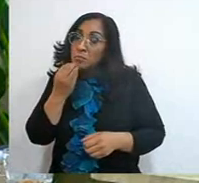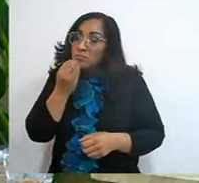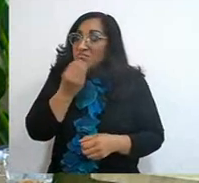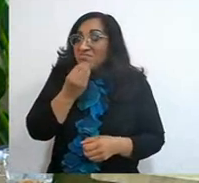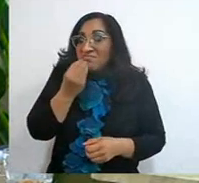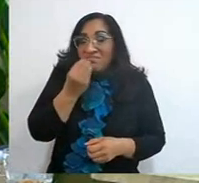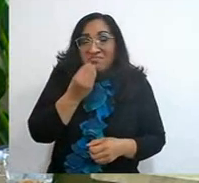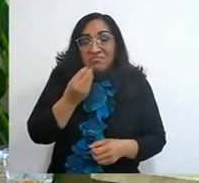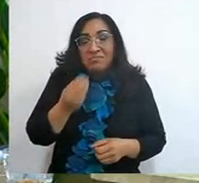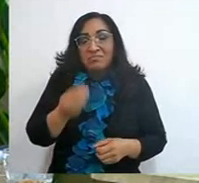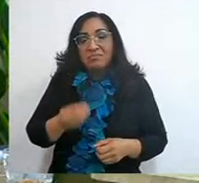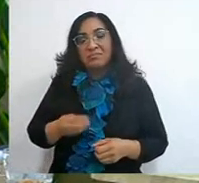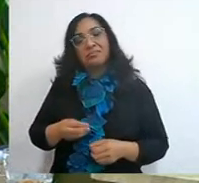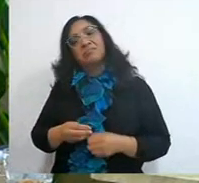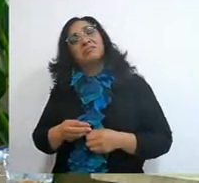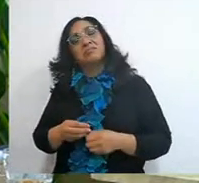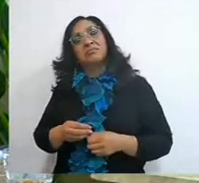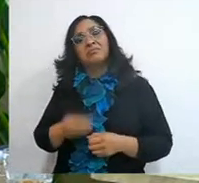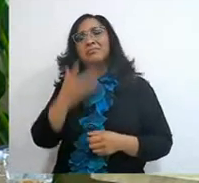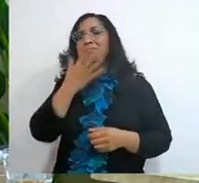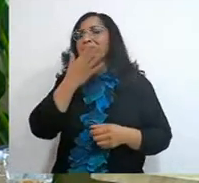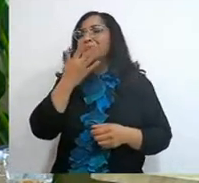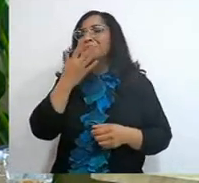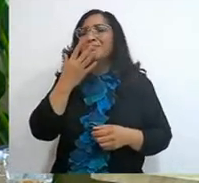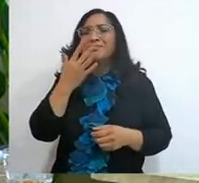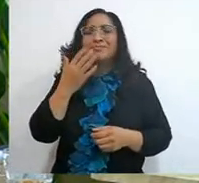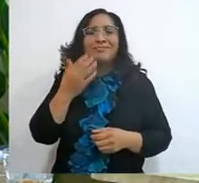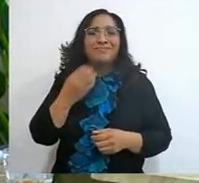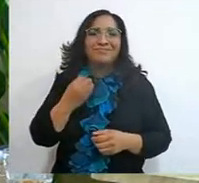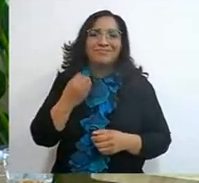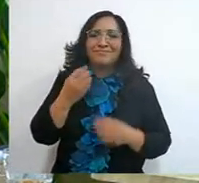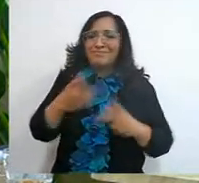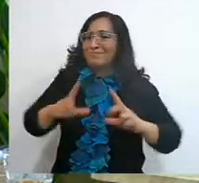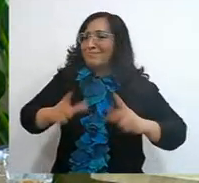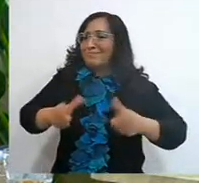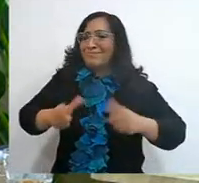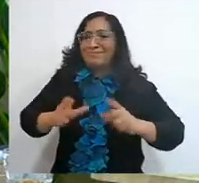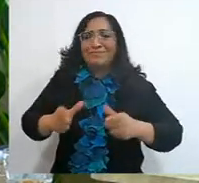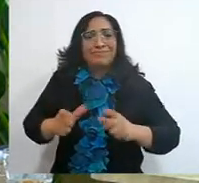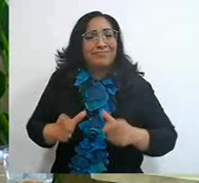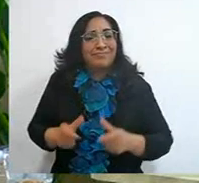chisme, como un bocado dulce, como un pedazo de pastel.